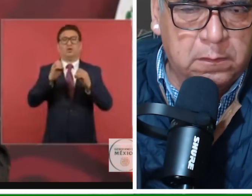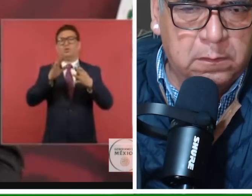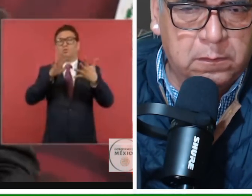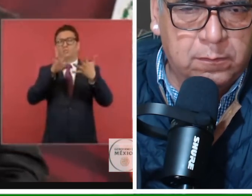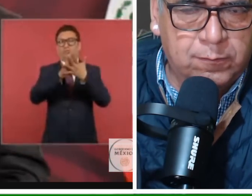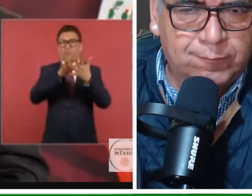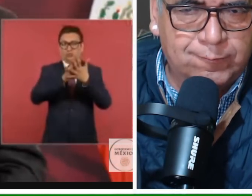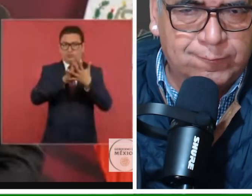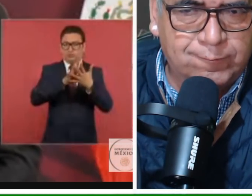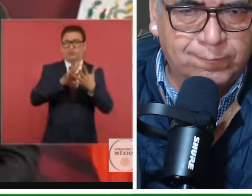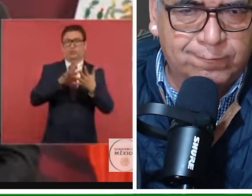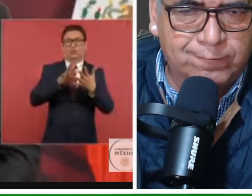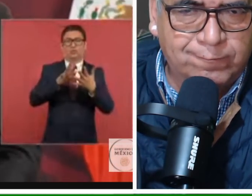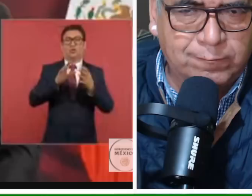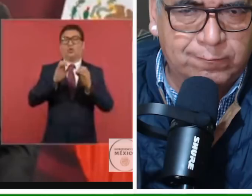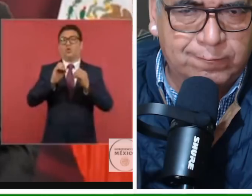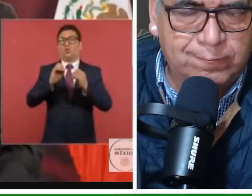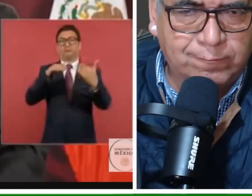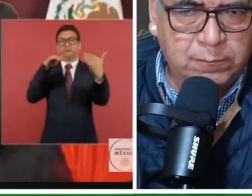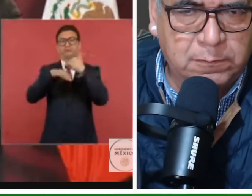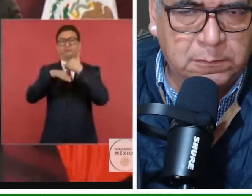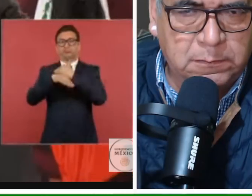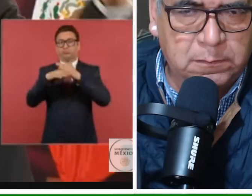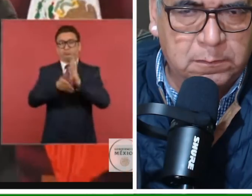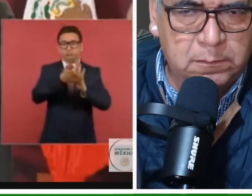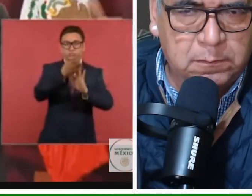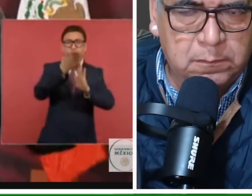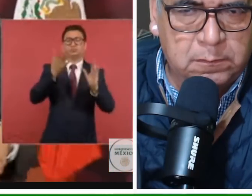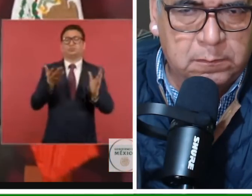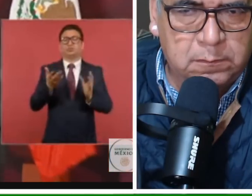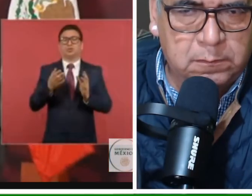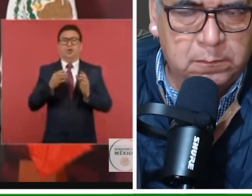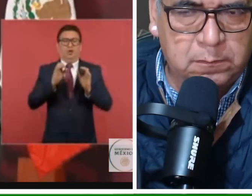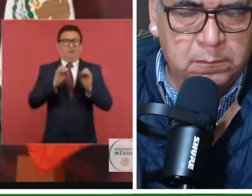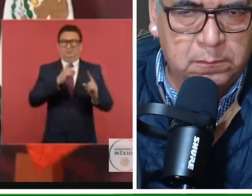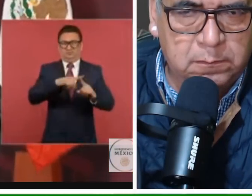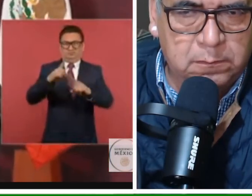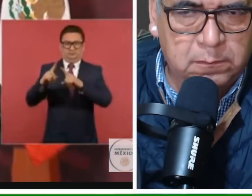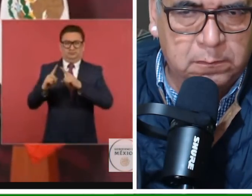reclusorios, carreteras, la construcción